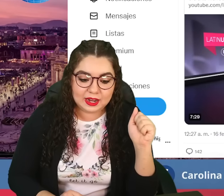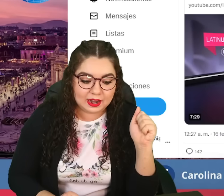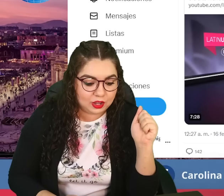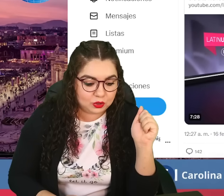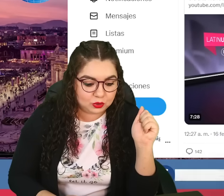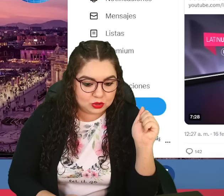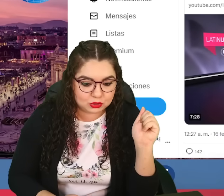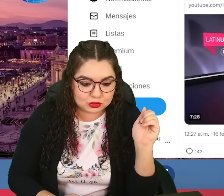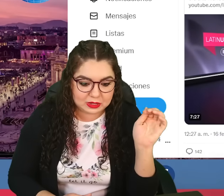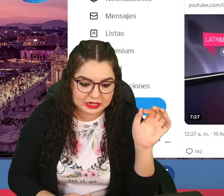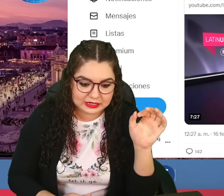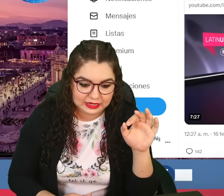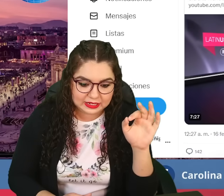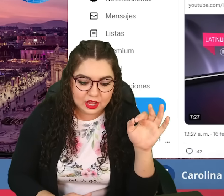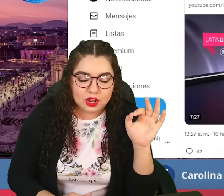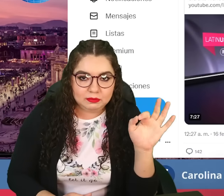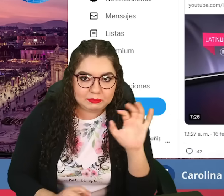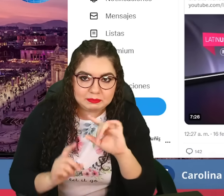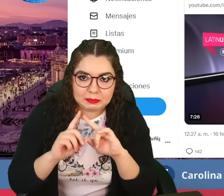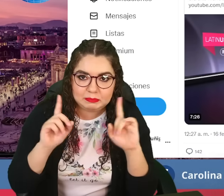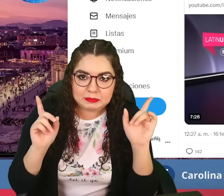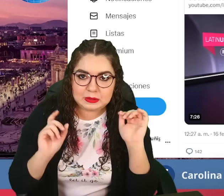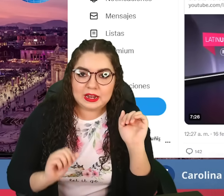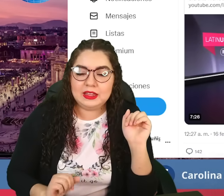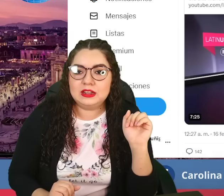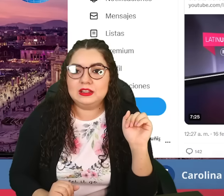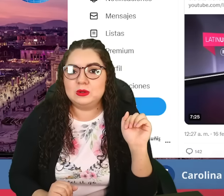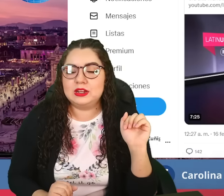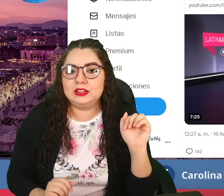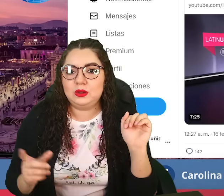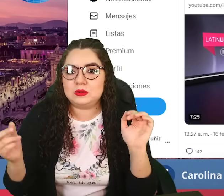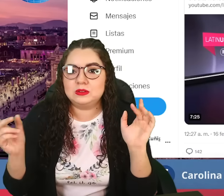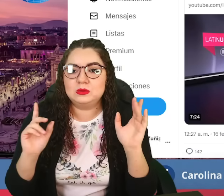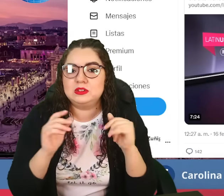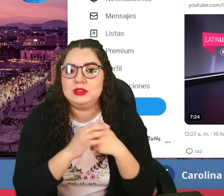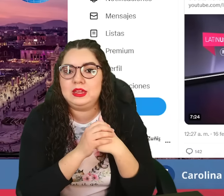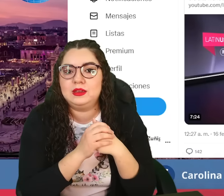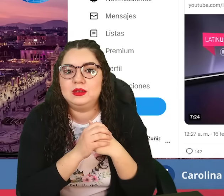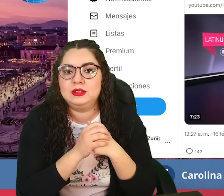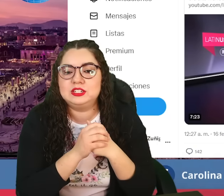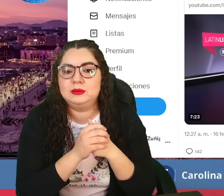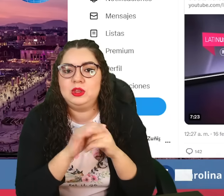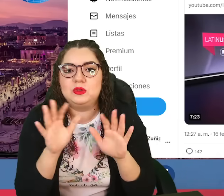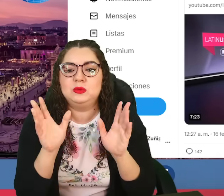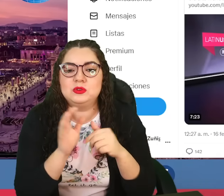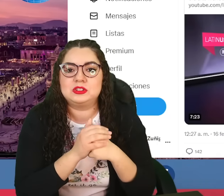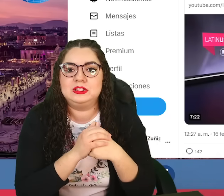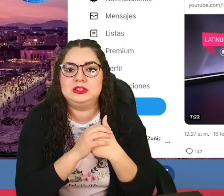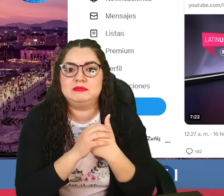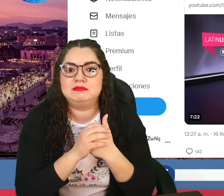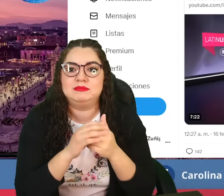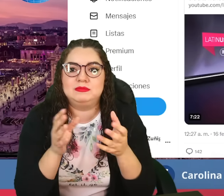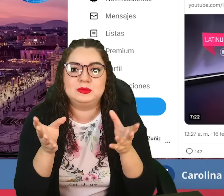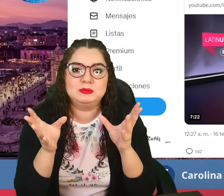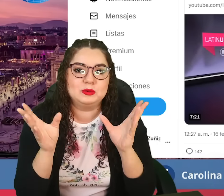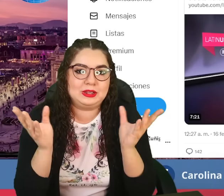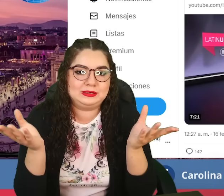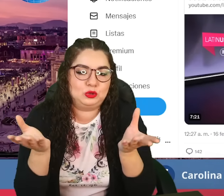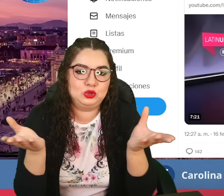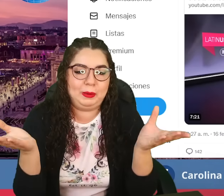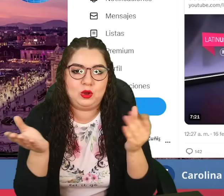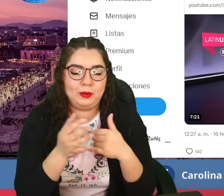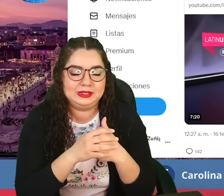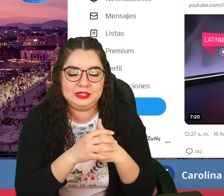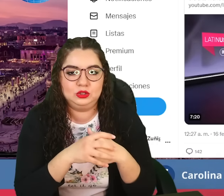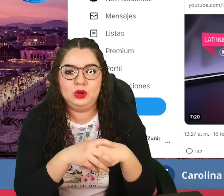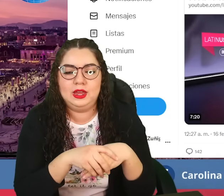en el año 2006. El líder de los Ardillos es un chavillo de unos, o sea,